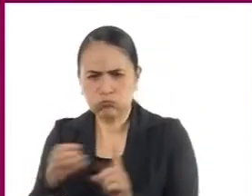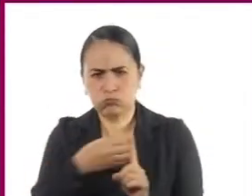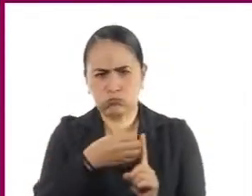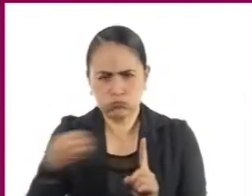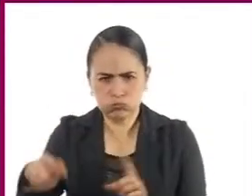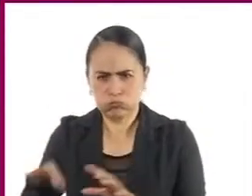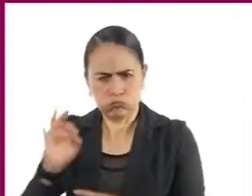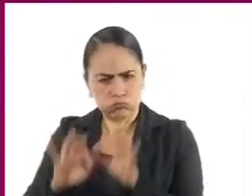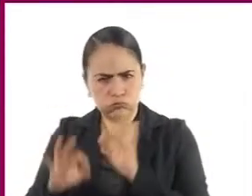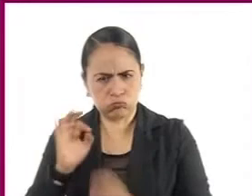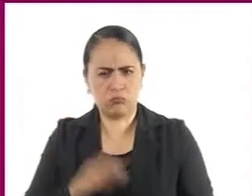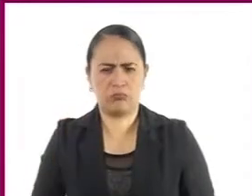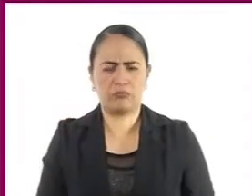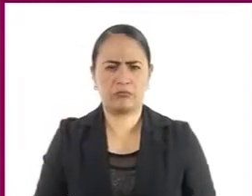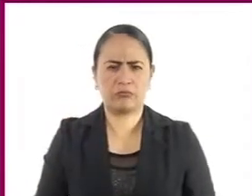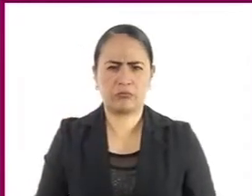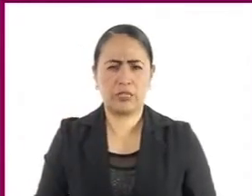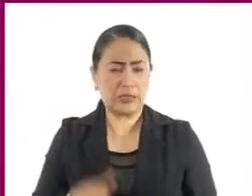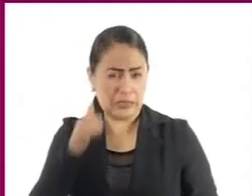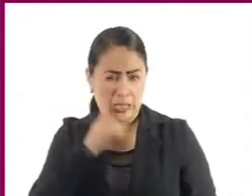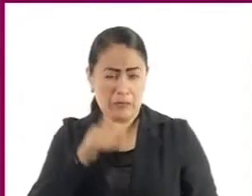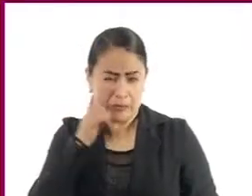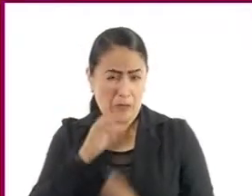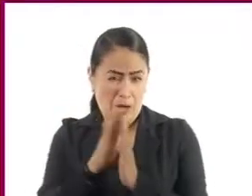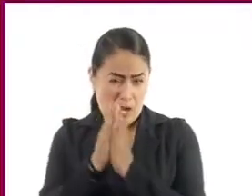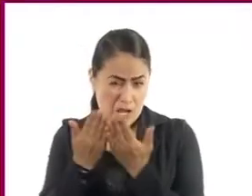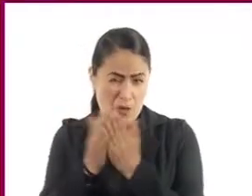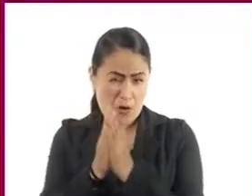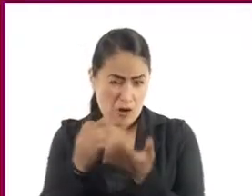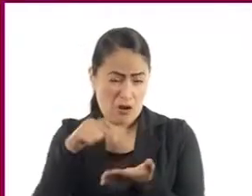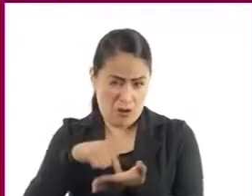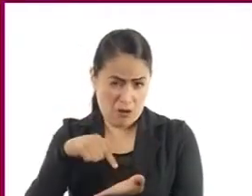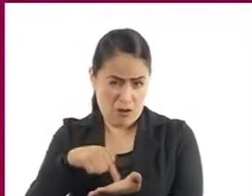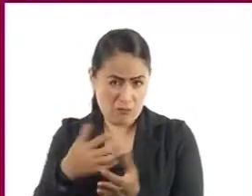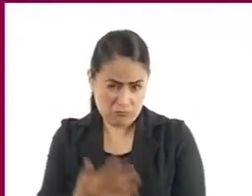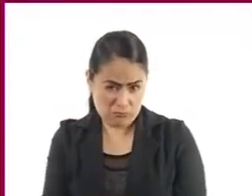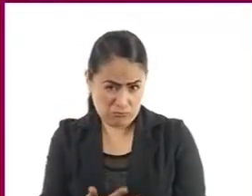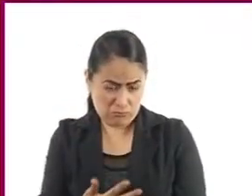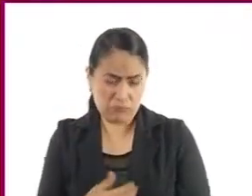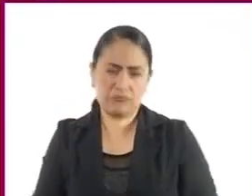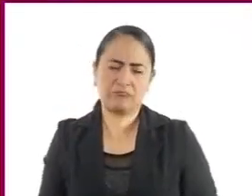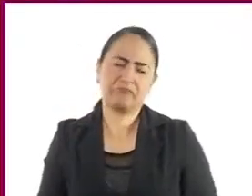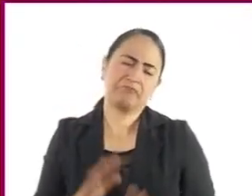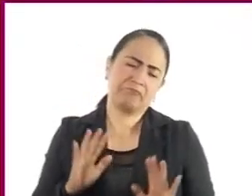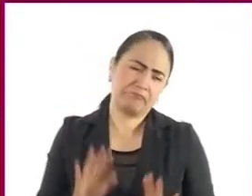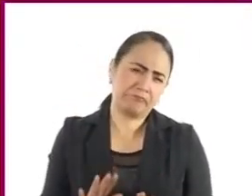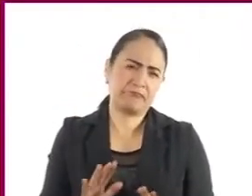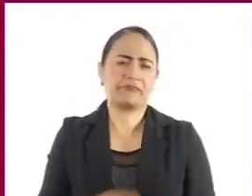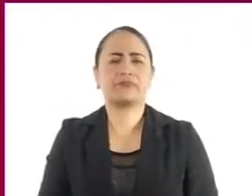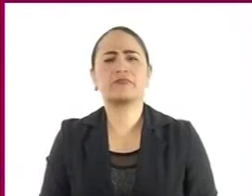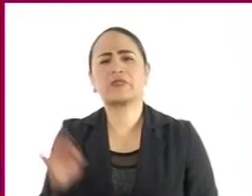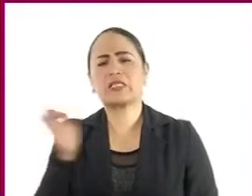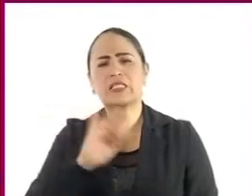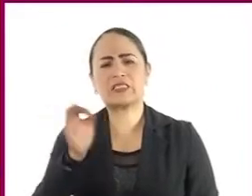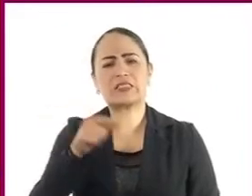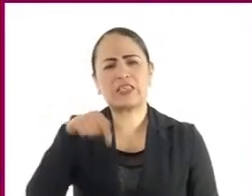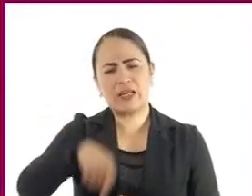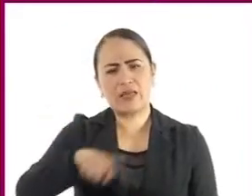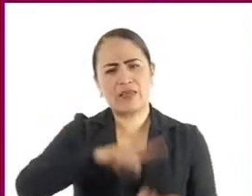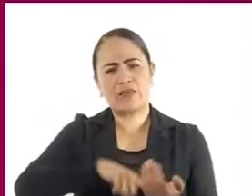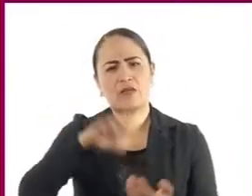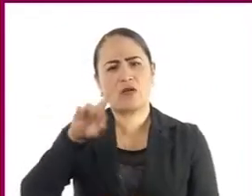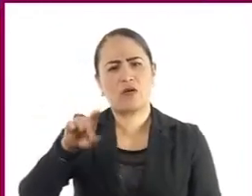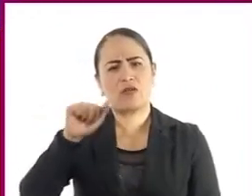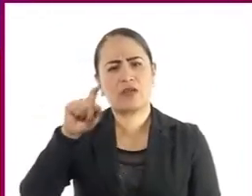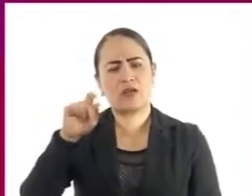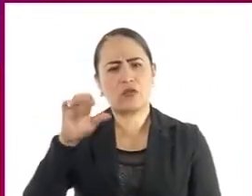¿Y son siempre referencias o bibliografías, profesor? En realidad, son utilizadas para buscar datos o para obtener